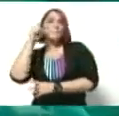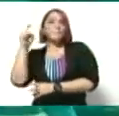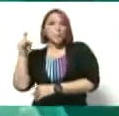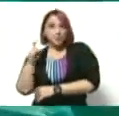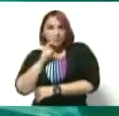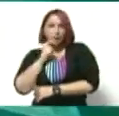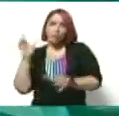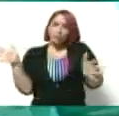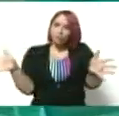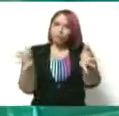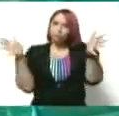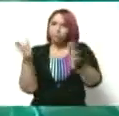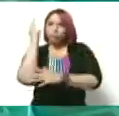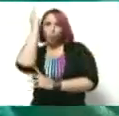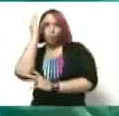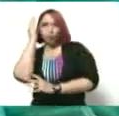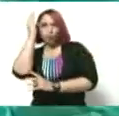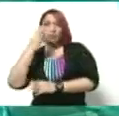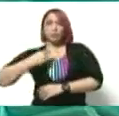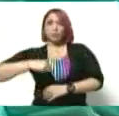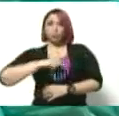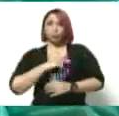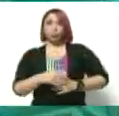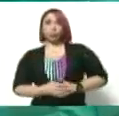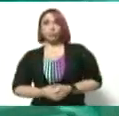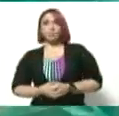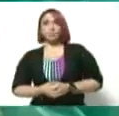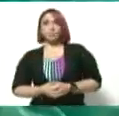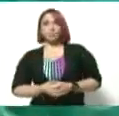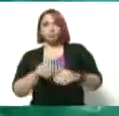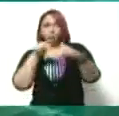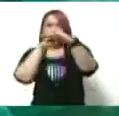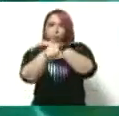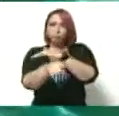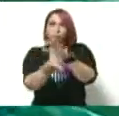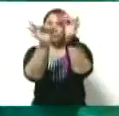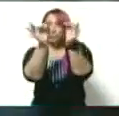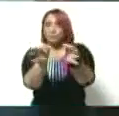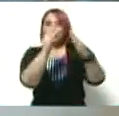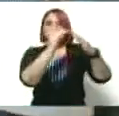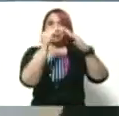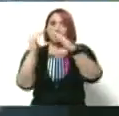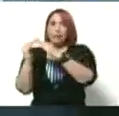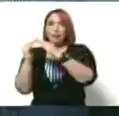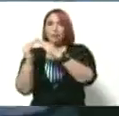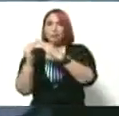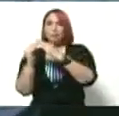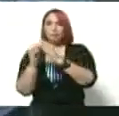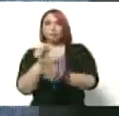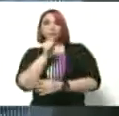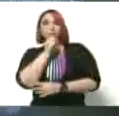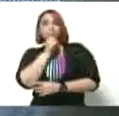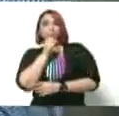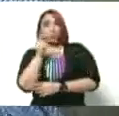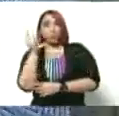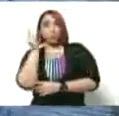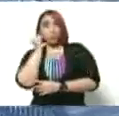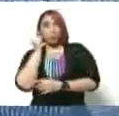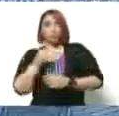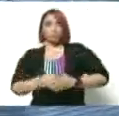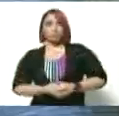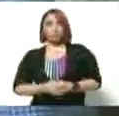estimular la conciencia aquí estamos entrando precisamente de una adulta mayor se trata nada más y nada menos